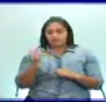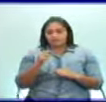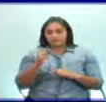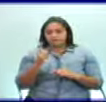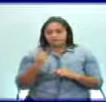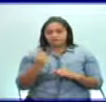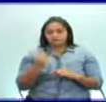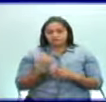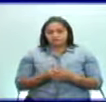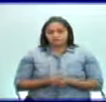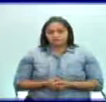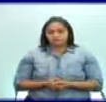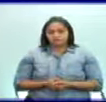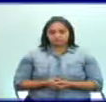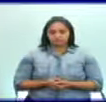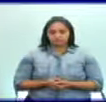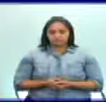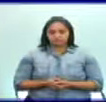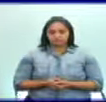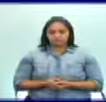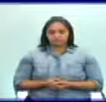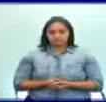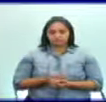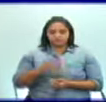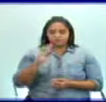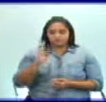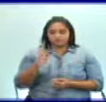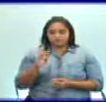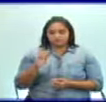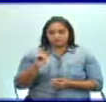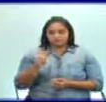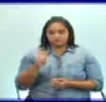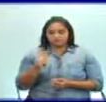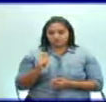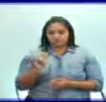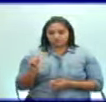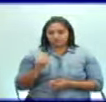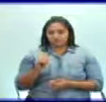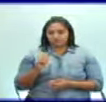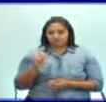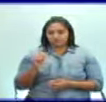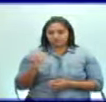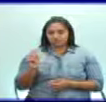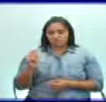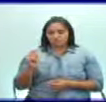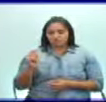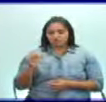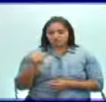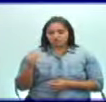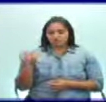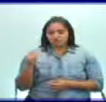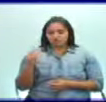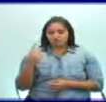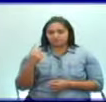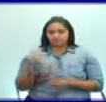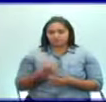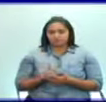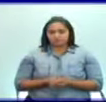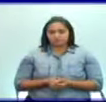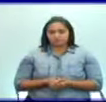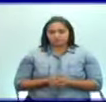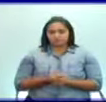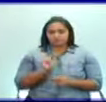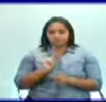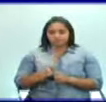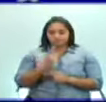ahí. Ese sería f en x igual a 2 a la x menos 1. Y como se desplaza 2 lugares hacia arriba, miren bien, en este